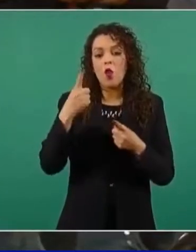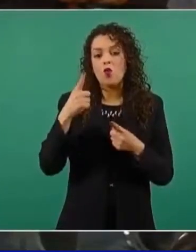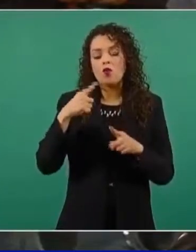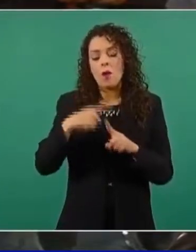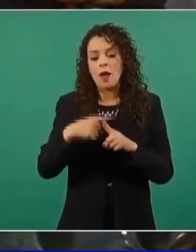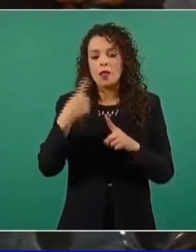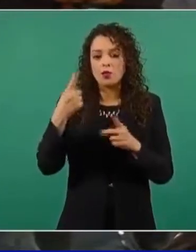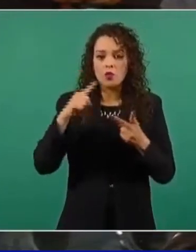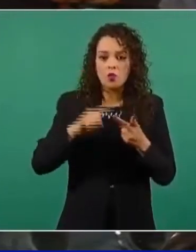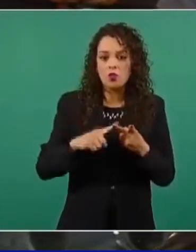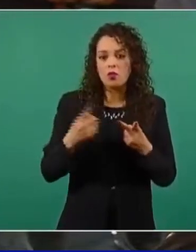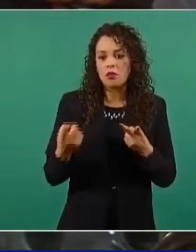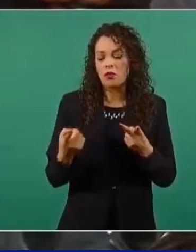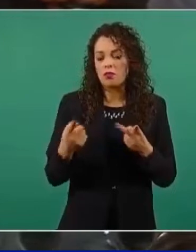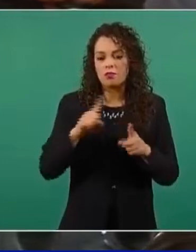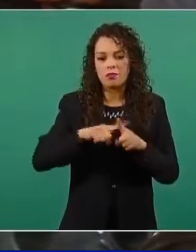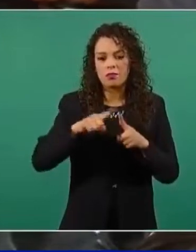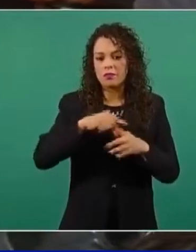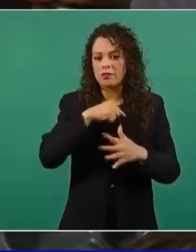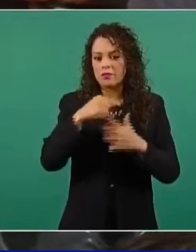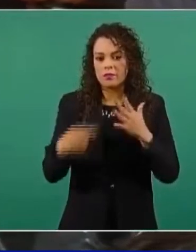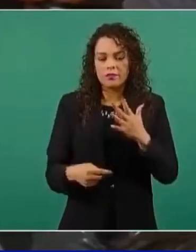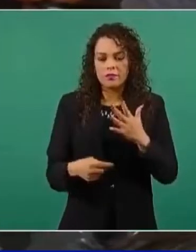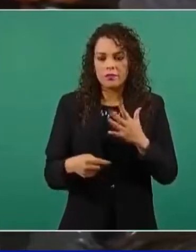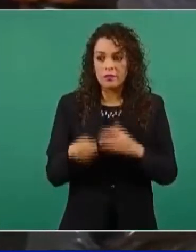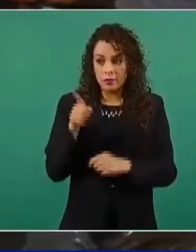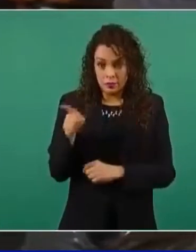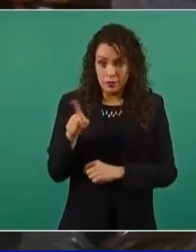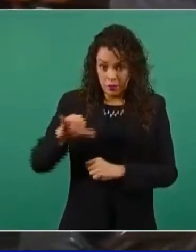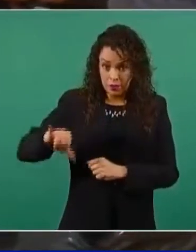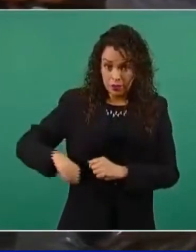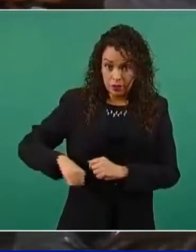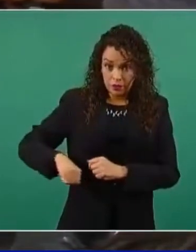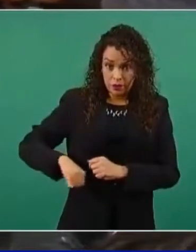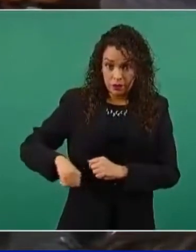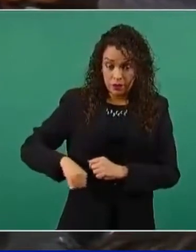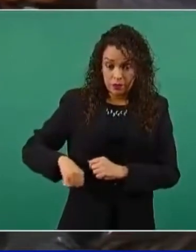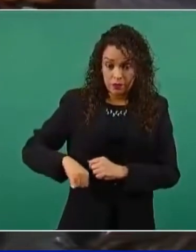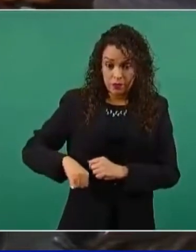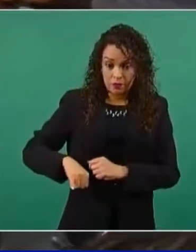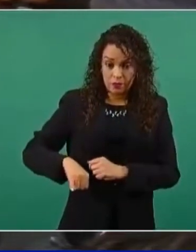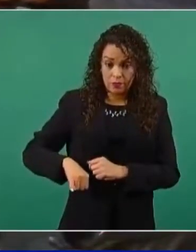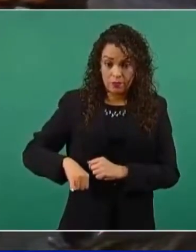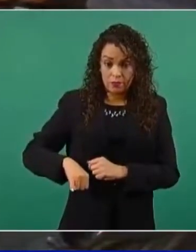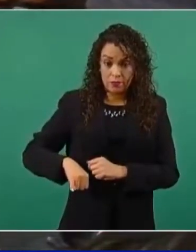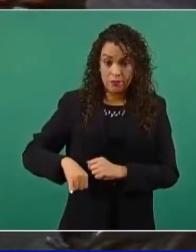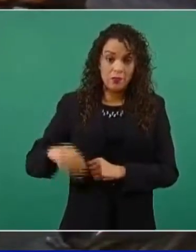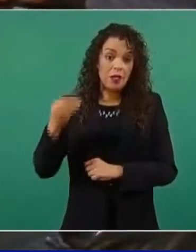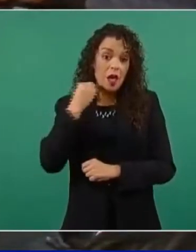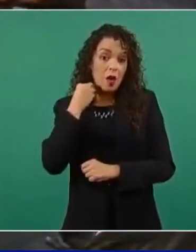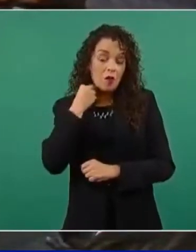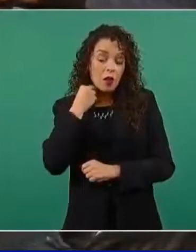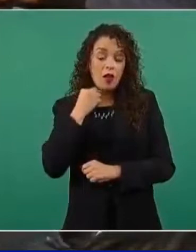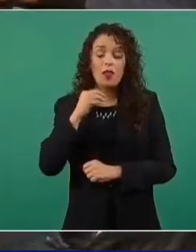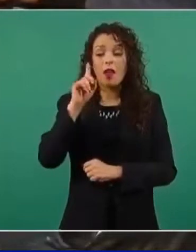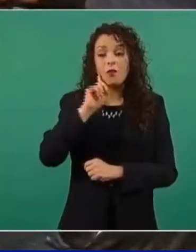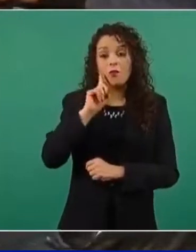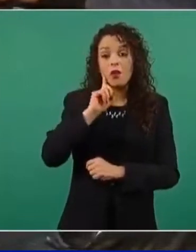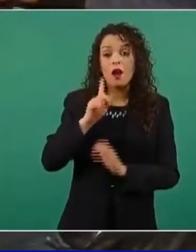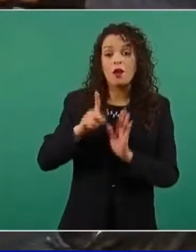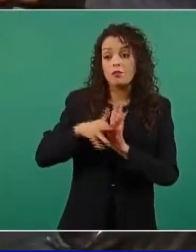1+1, que no creo que estuvieran muy interesados en una periodista y en una abogada, ¿verdad? Si no fuera